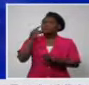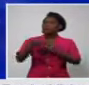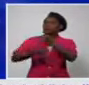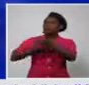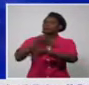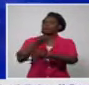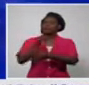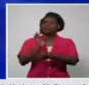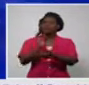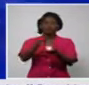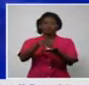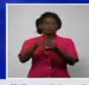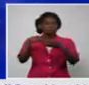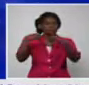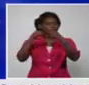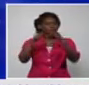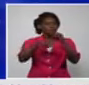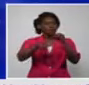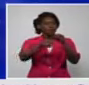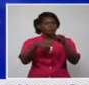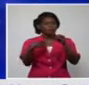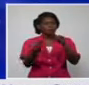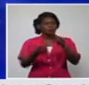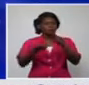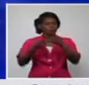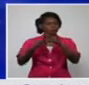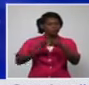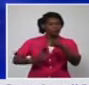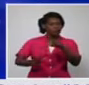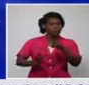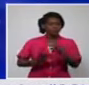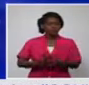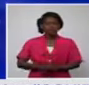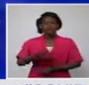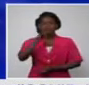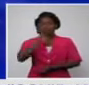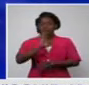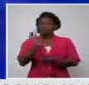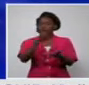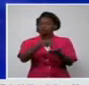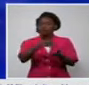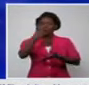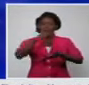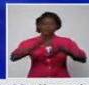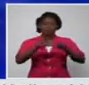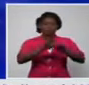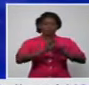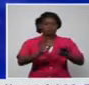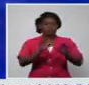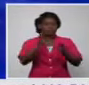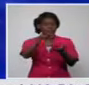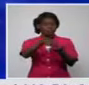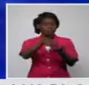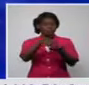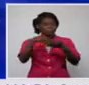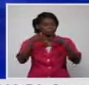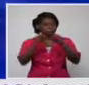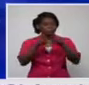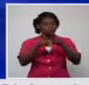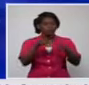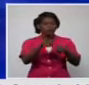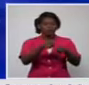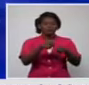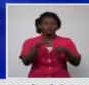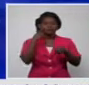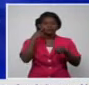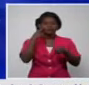laboratorio de biología molecular, pero ya resueltas ya. Se resuelve. Además es un territorio que tiene mucho riesgo de